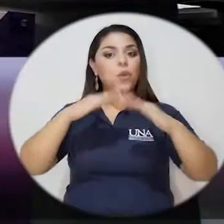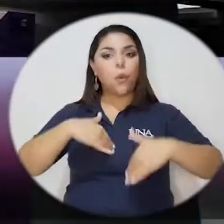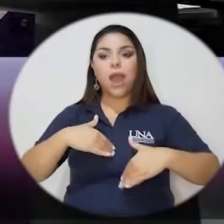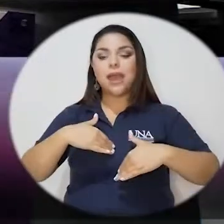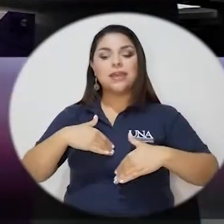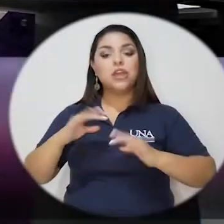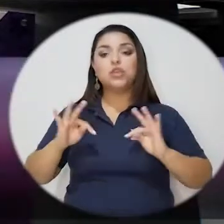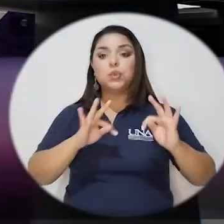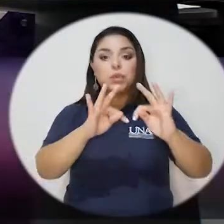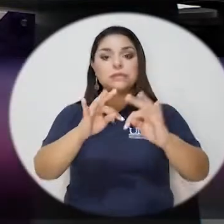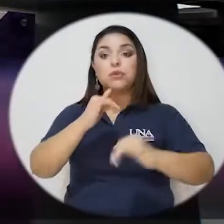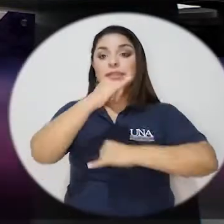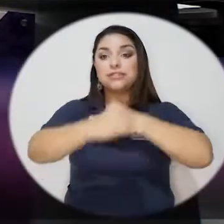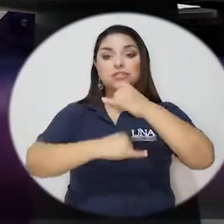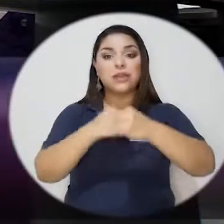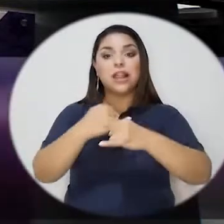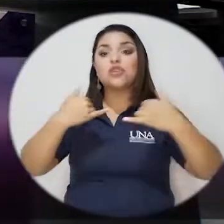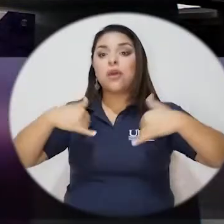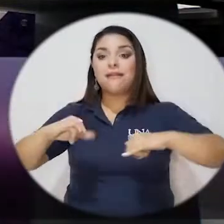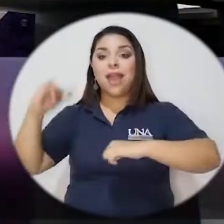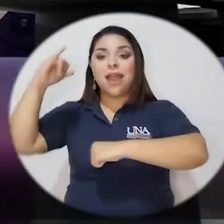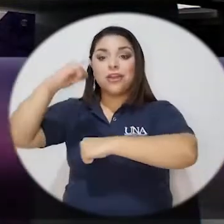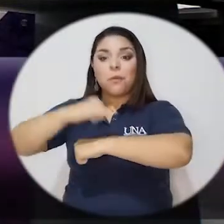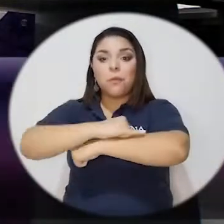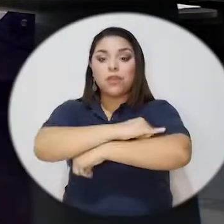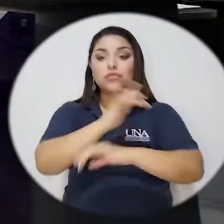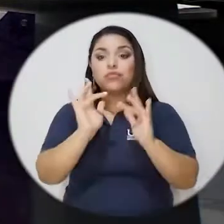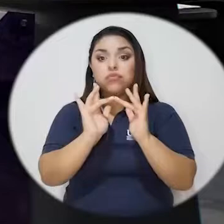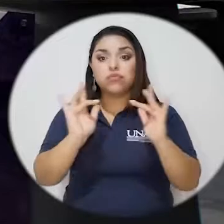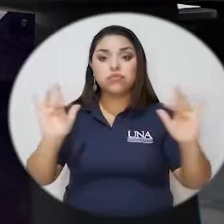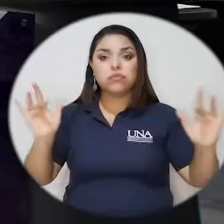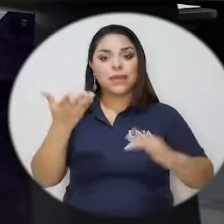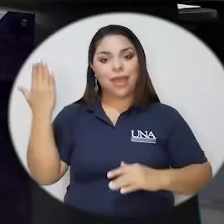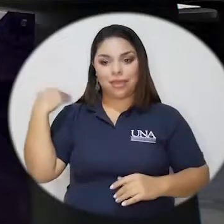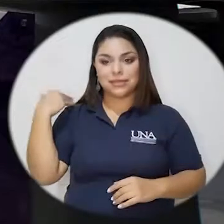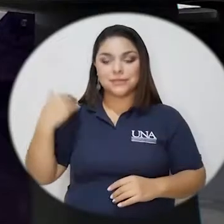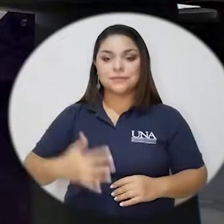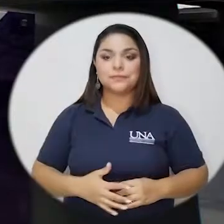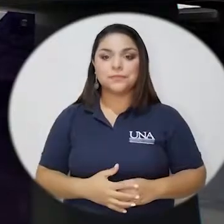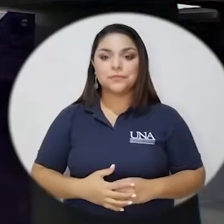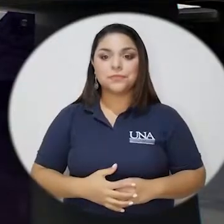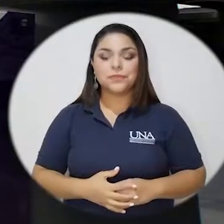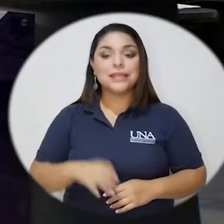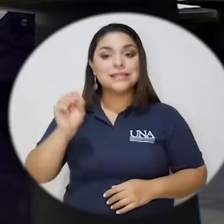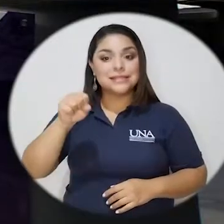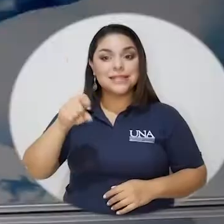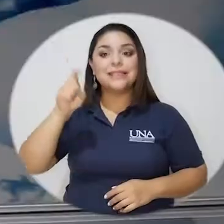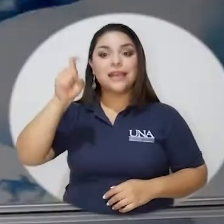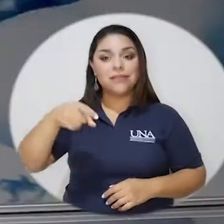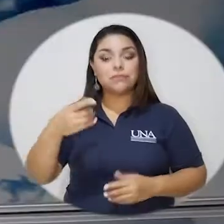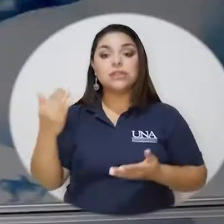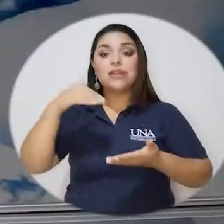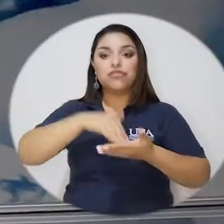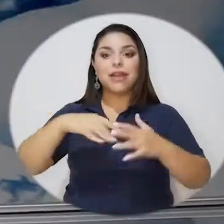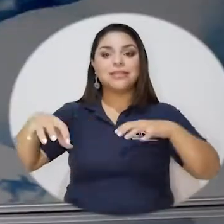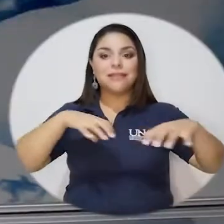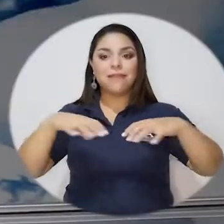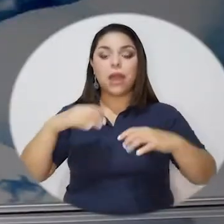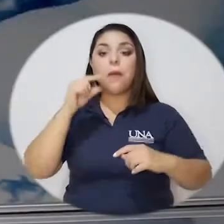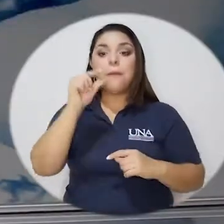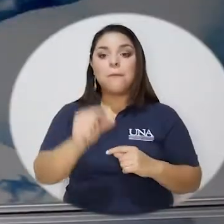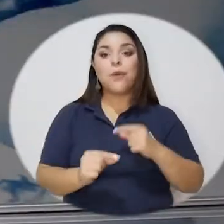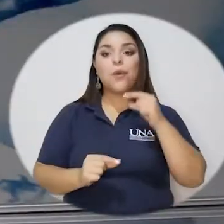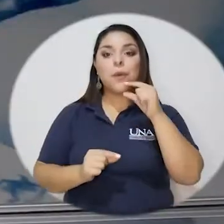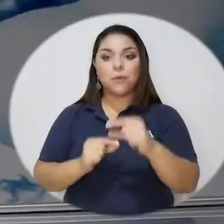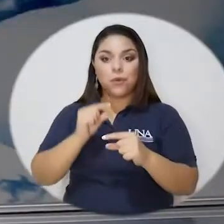turismo internacional, todavía los aeropuertos están vacíos prácticamente a como estaban antes, ¿verdad? Entonces, sí tenemos que reactivar poco a